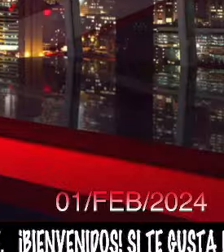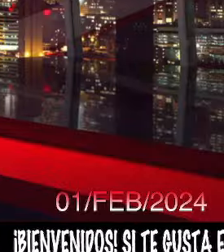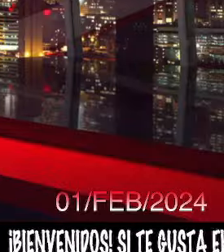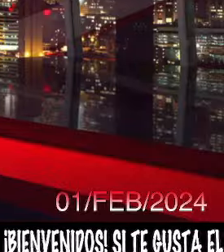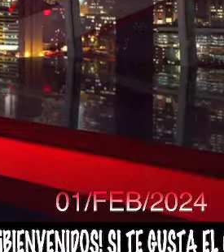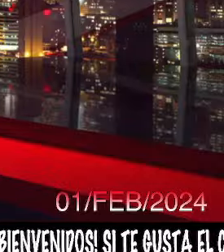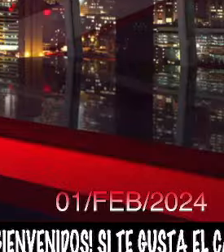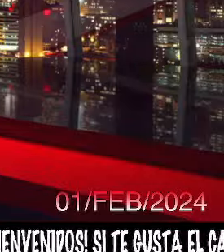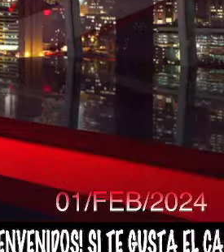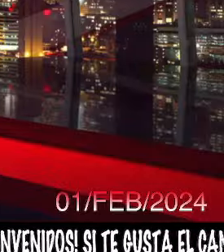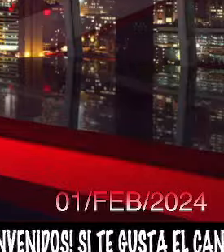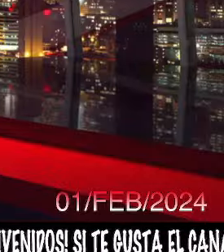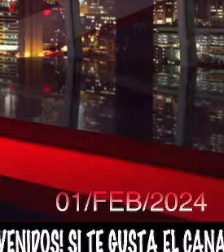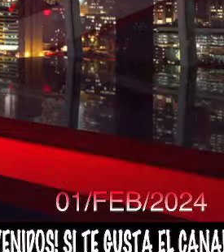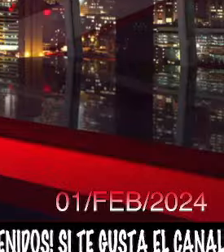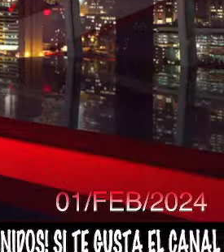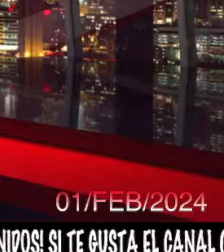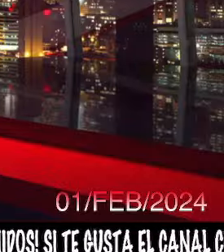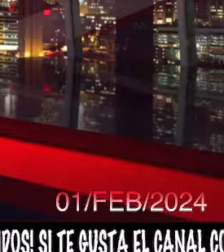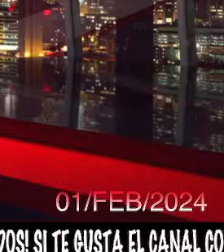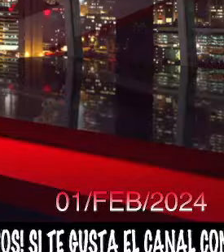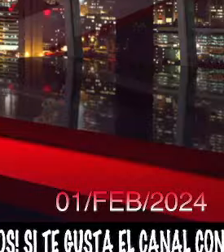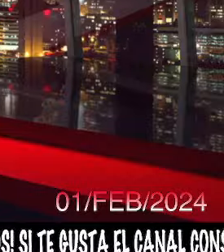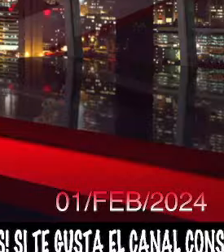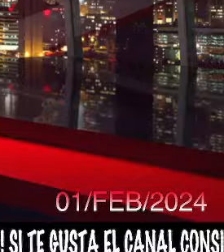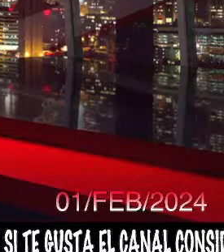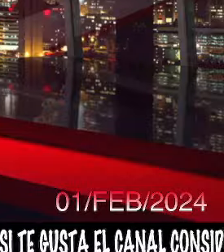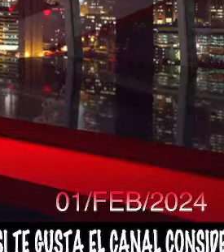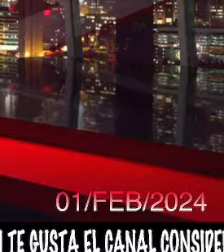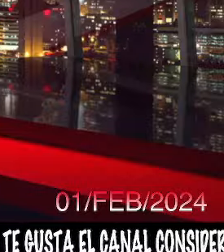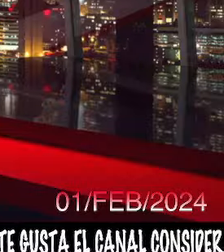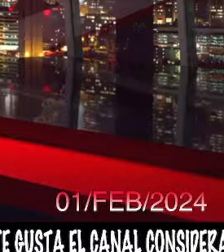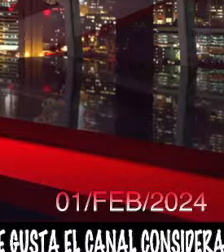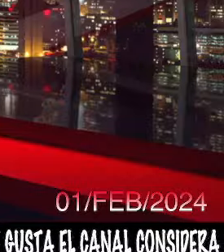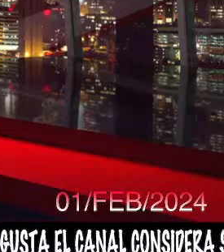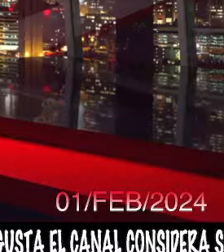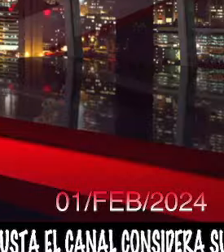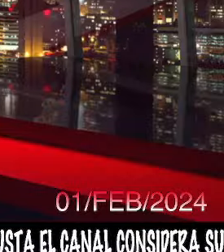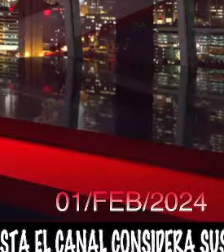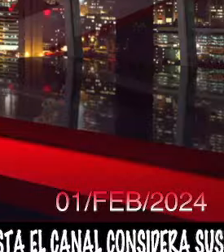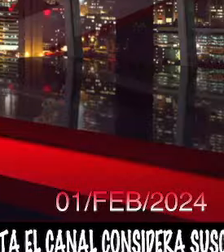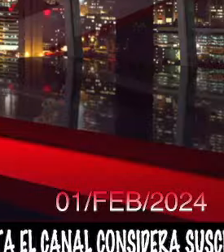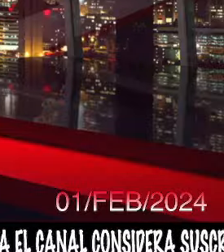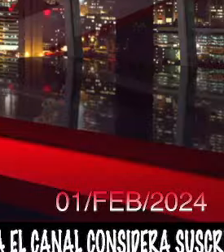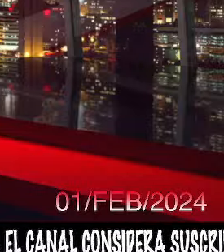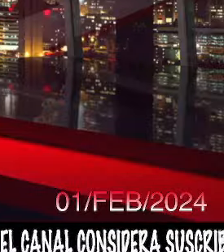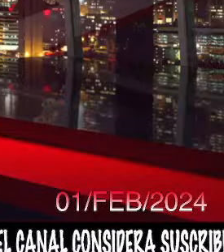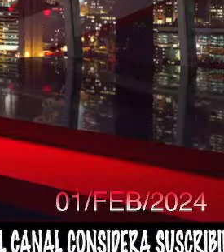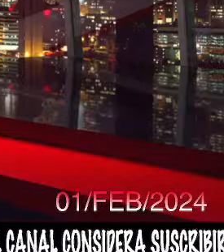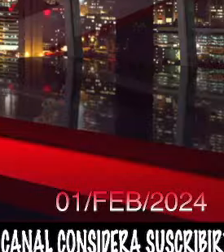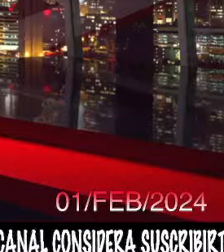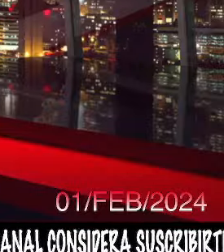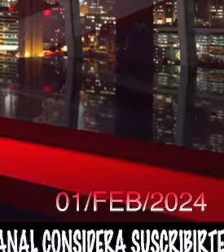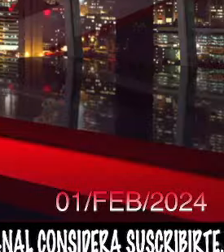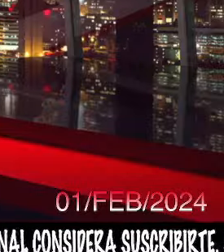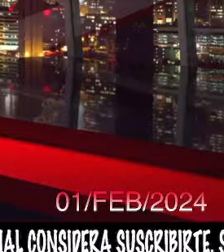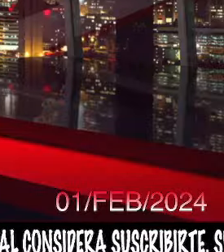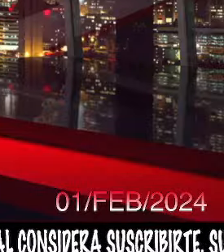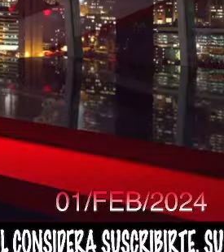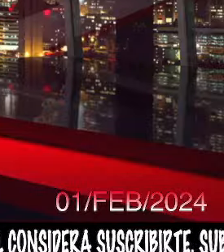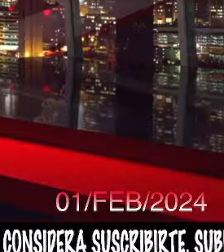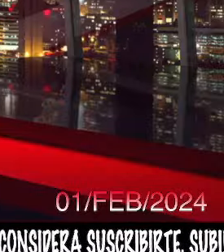revés, de un legislador hacia una mujer, pues ya le hubieran truncado su carrera política. Así que mencionó